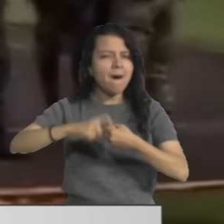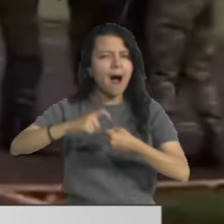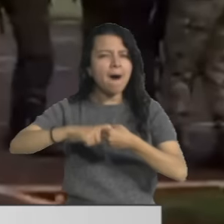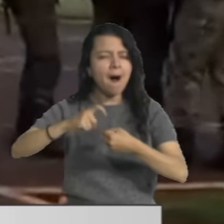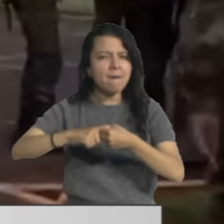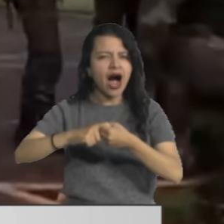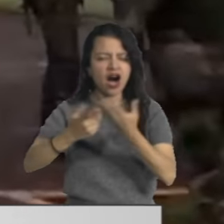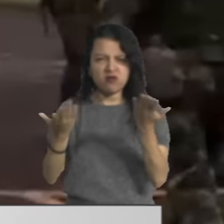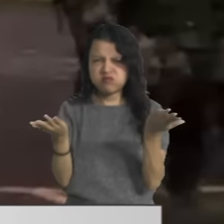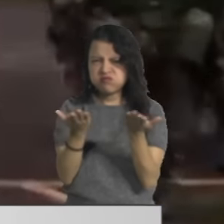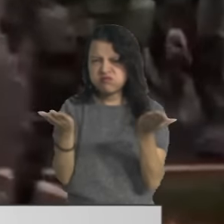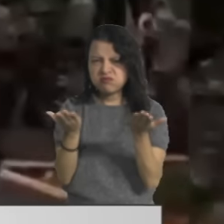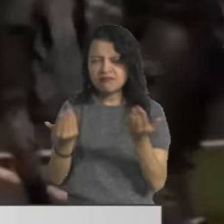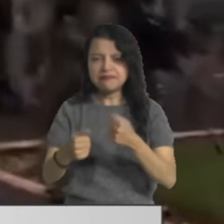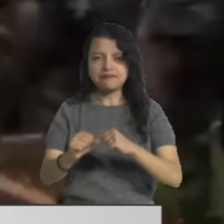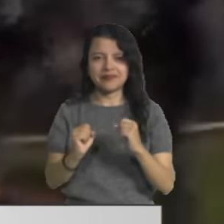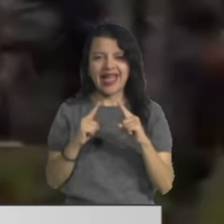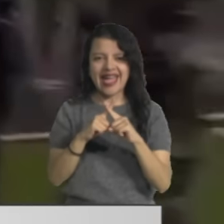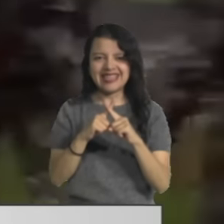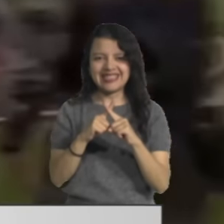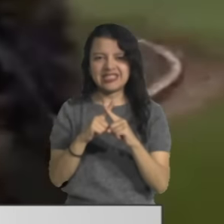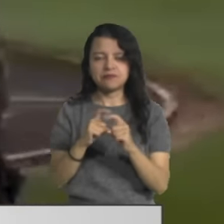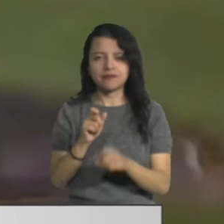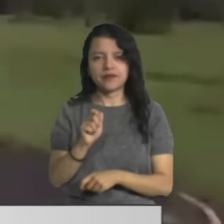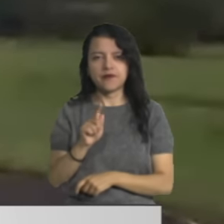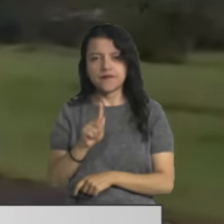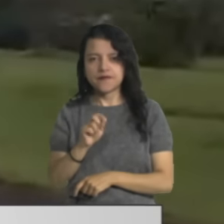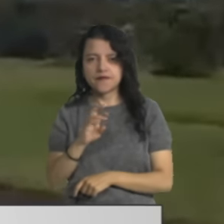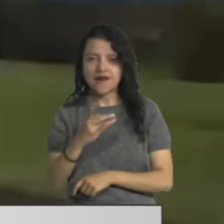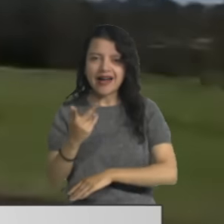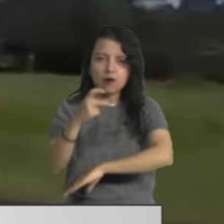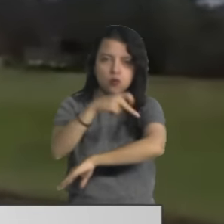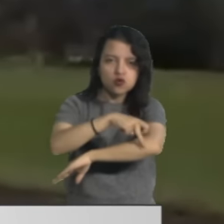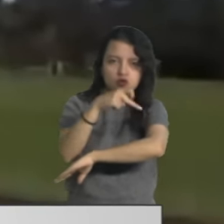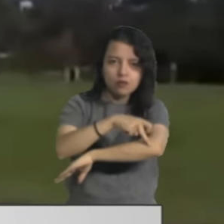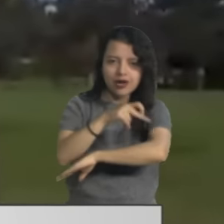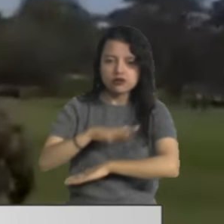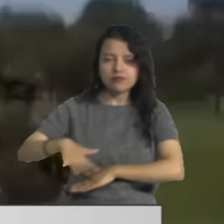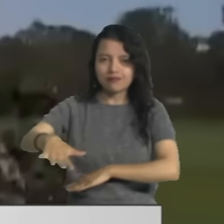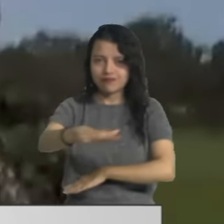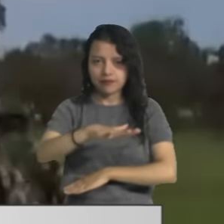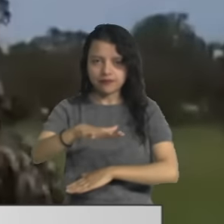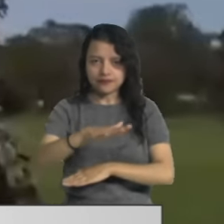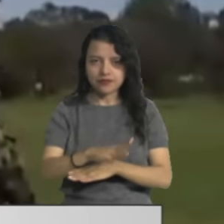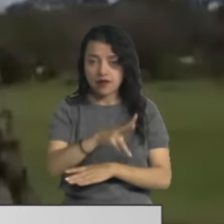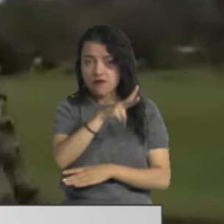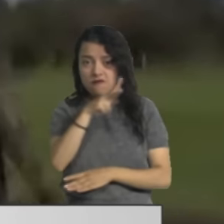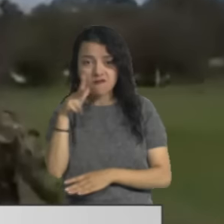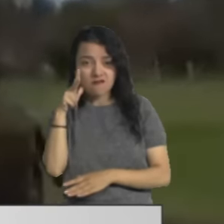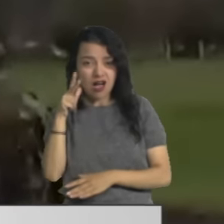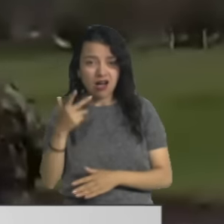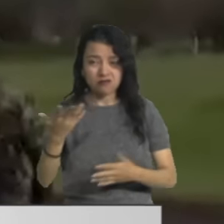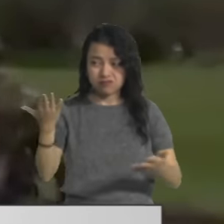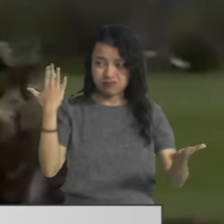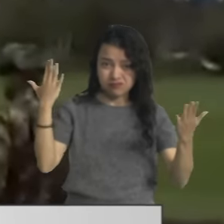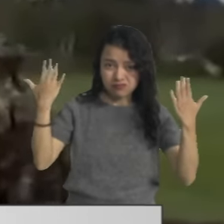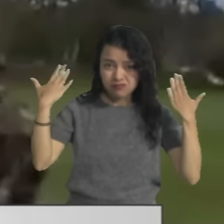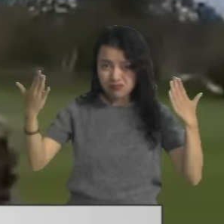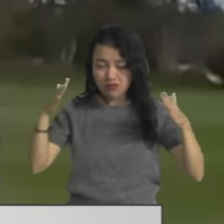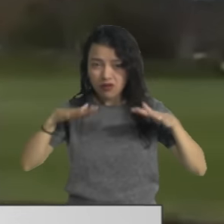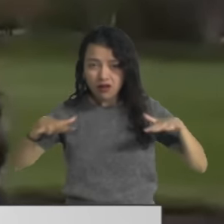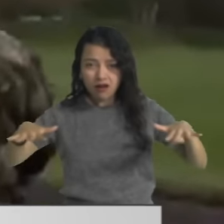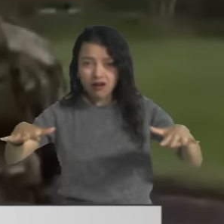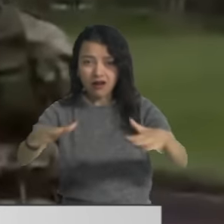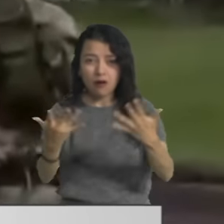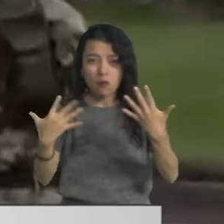de frontera de las disidencias de la segunda Marquetalia de las FARC en Putumayo. Los hechos se presentaron en zona rural de Mocoa. En el lugar, los uniformados de la